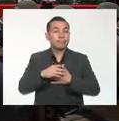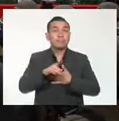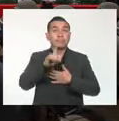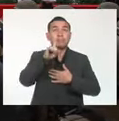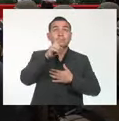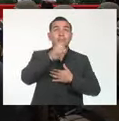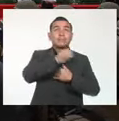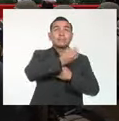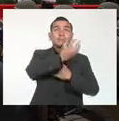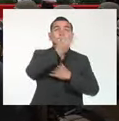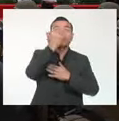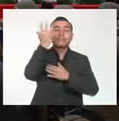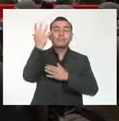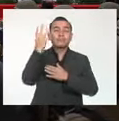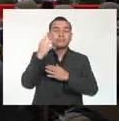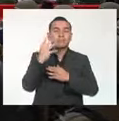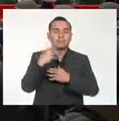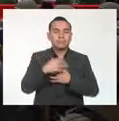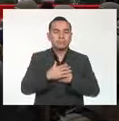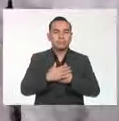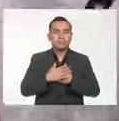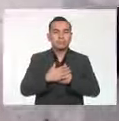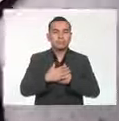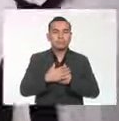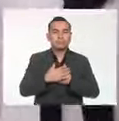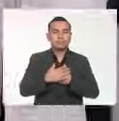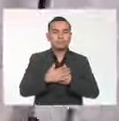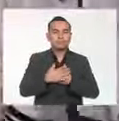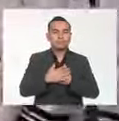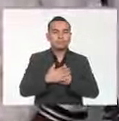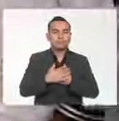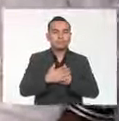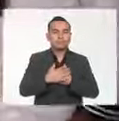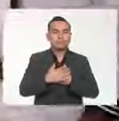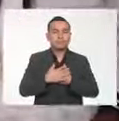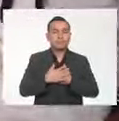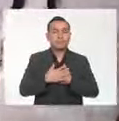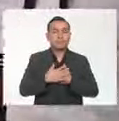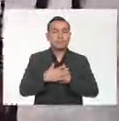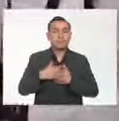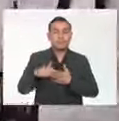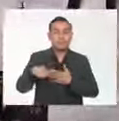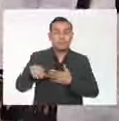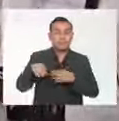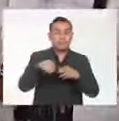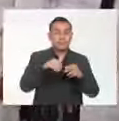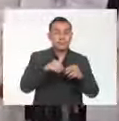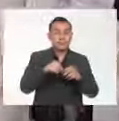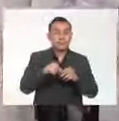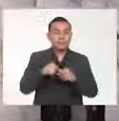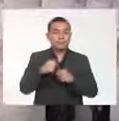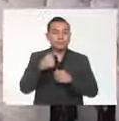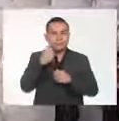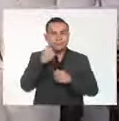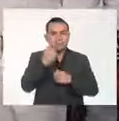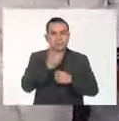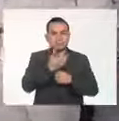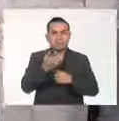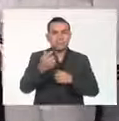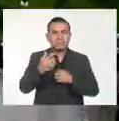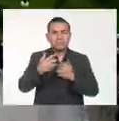Cielos de púrpura y oro. Cielos de púrpura y oro. En tus campos ondulan